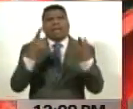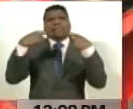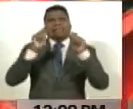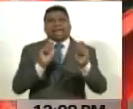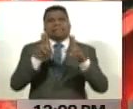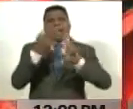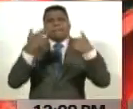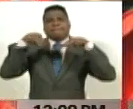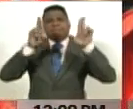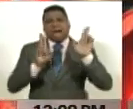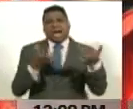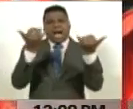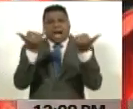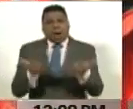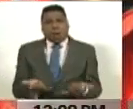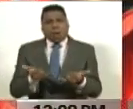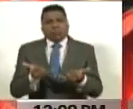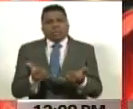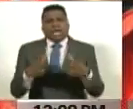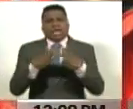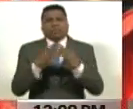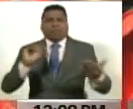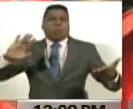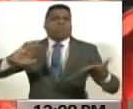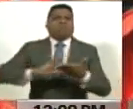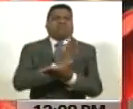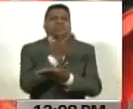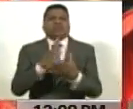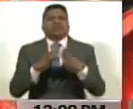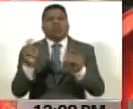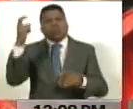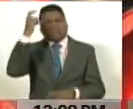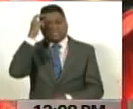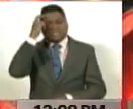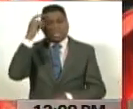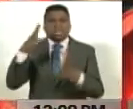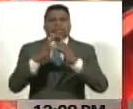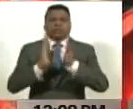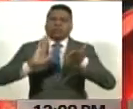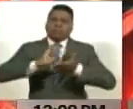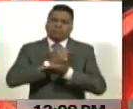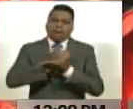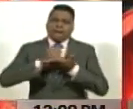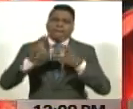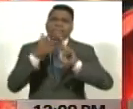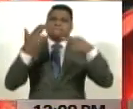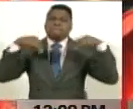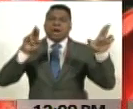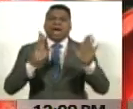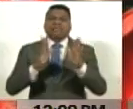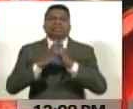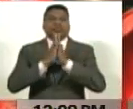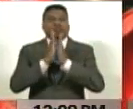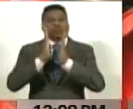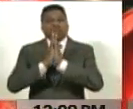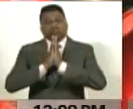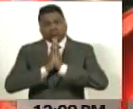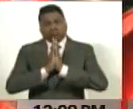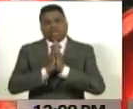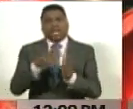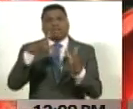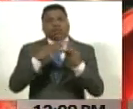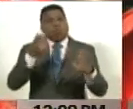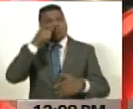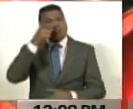paz, de quitarle estos días de religiosidad, estos días de serenidad en nuestra Semana Santa, donde todo nuestro pueblo pues se